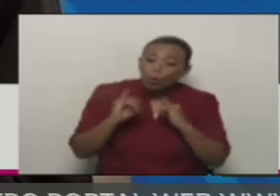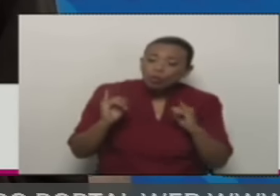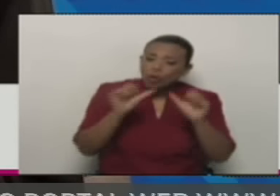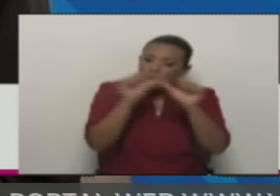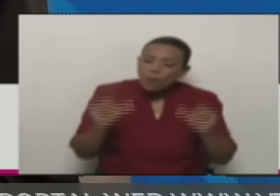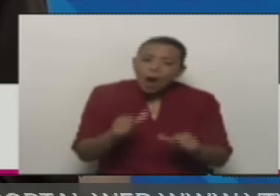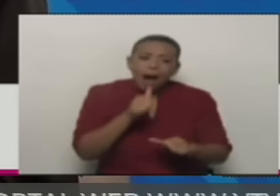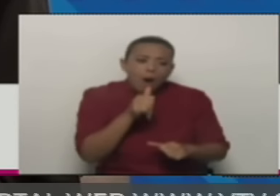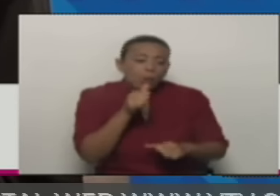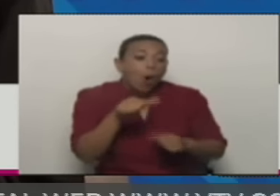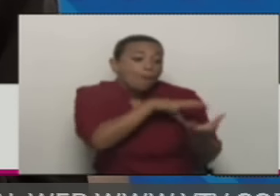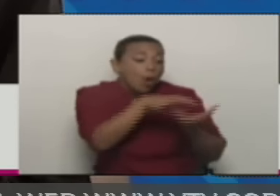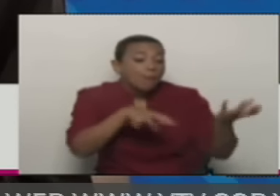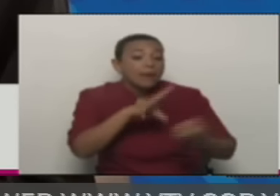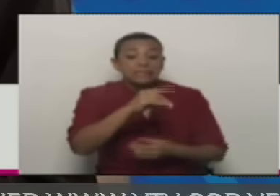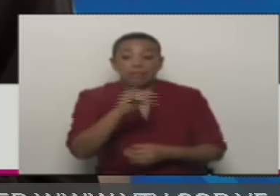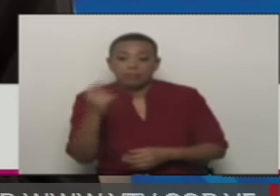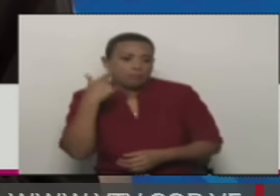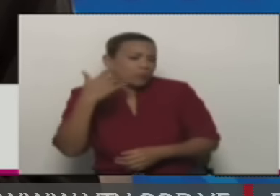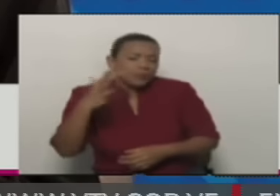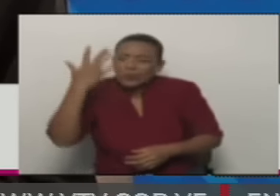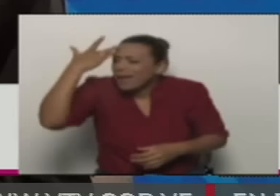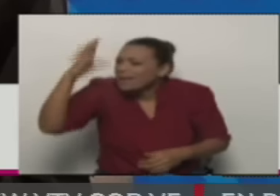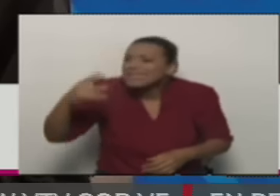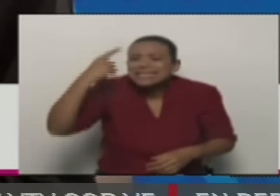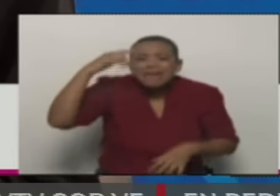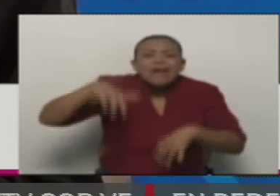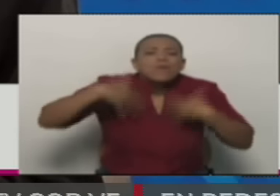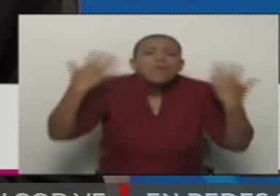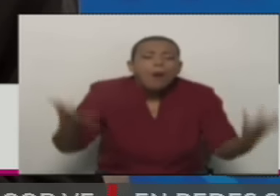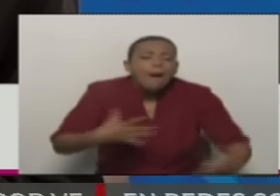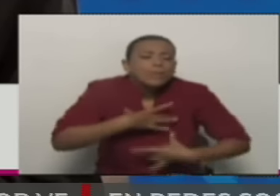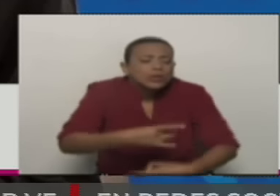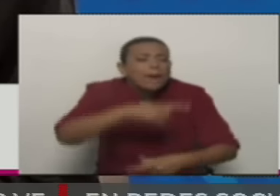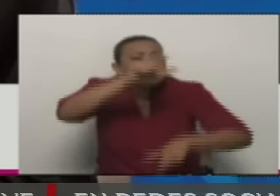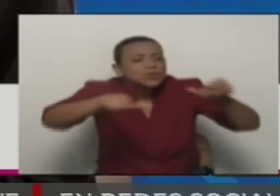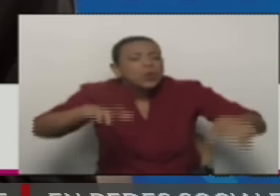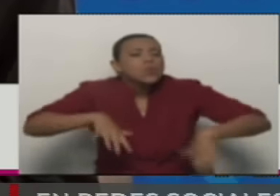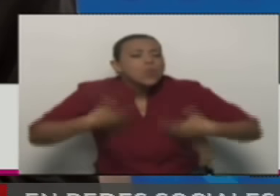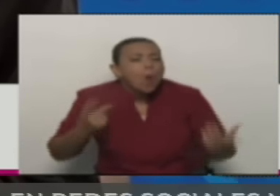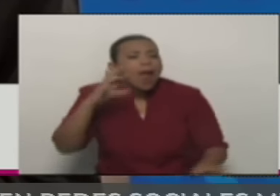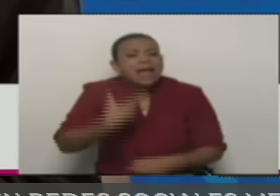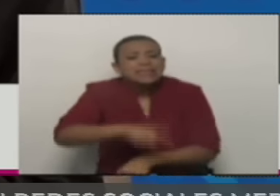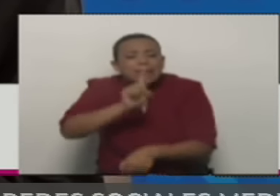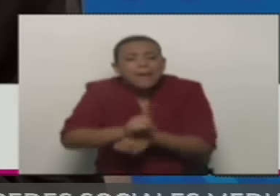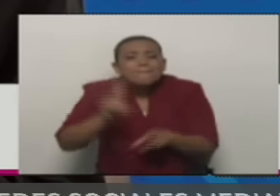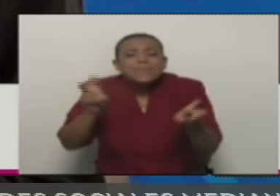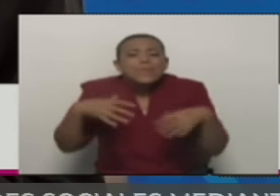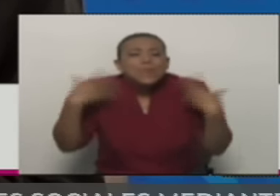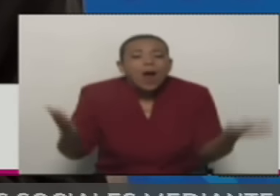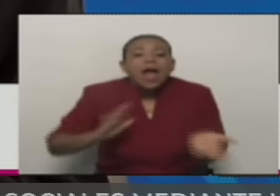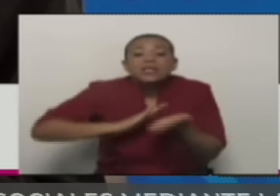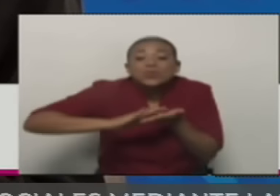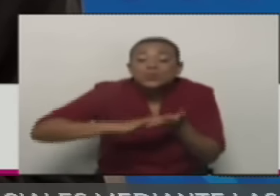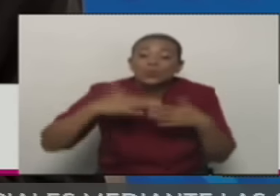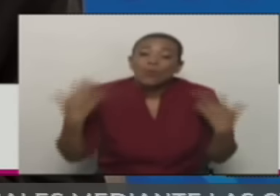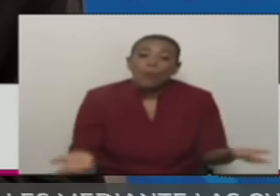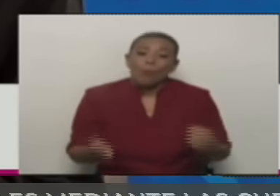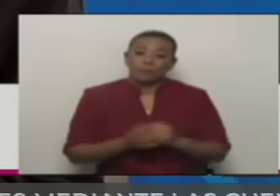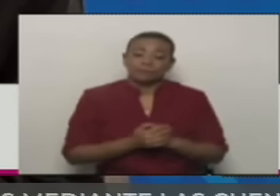agua, puede ser el problema del CDI. Que tener la precisión de qué es lo que motiva a cada comunidad, cuál es su tema priorizado, cuál es su tema fundamental,